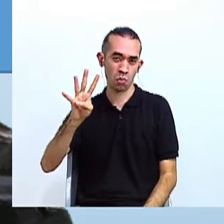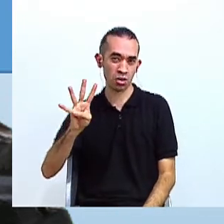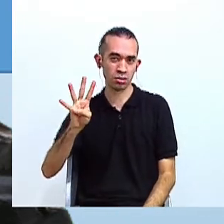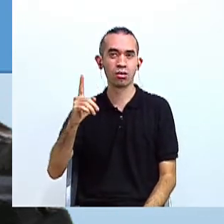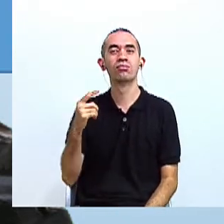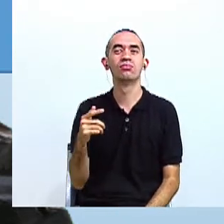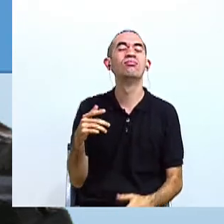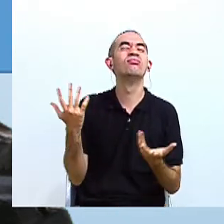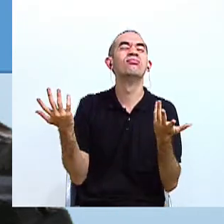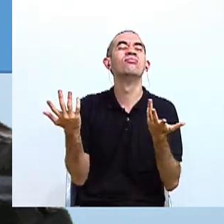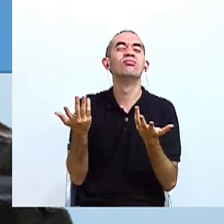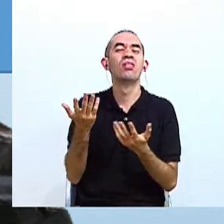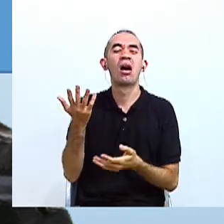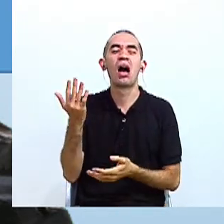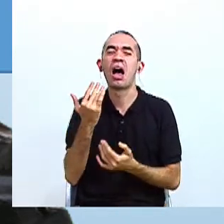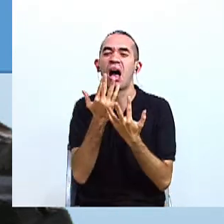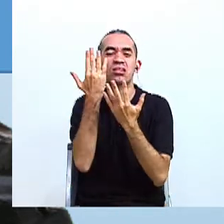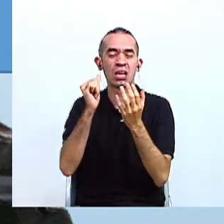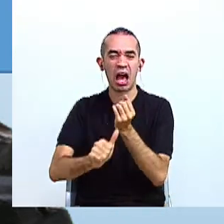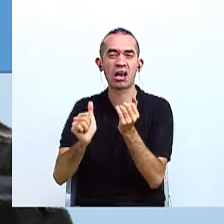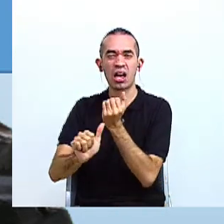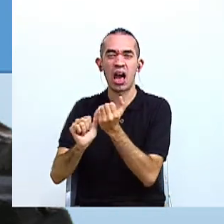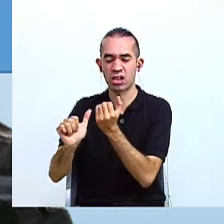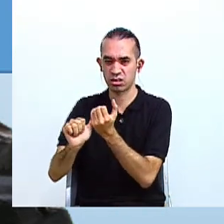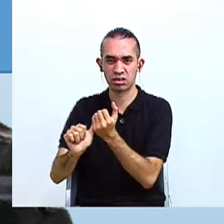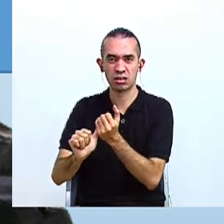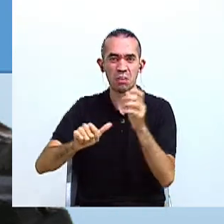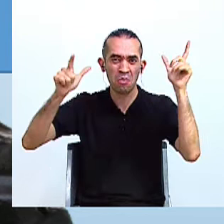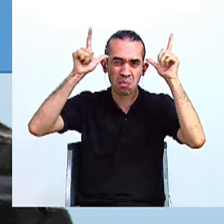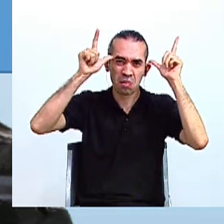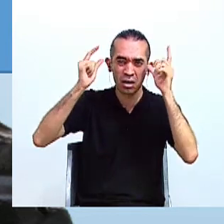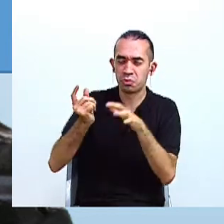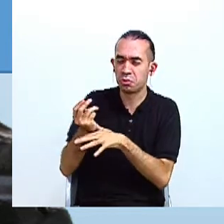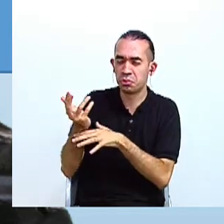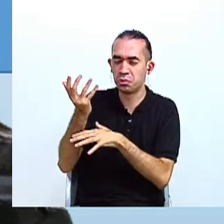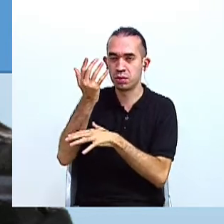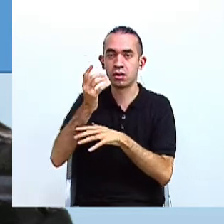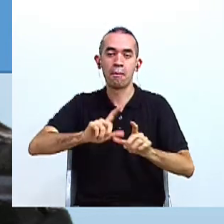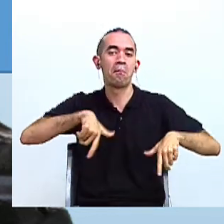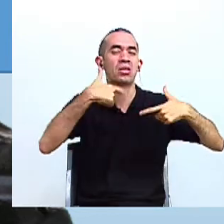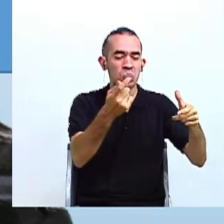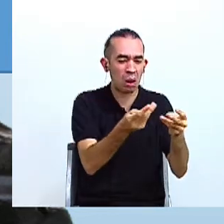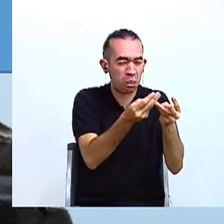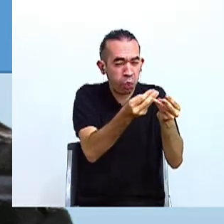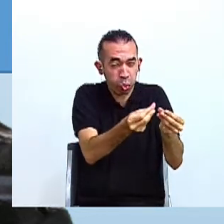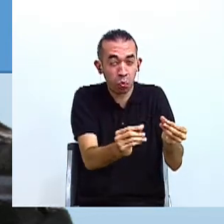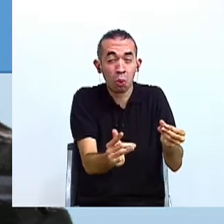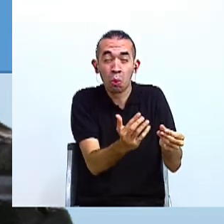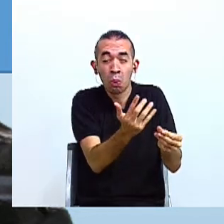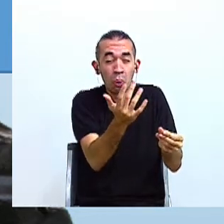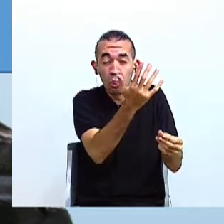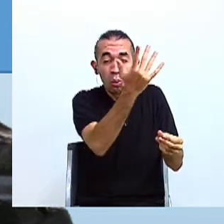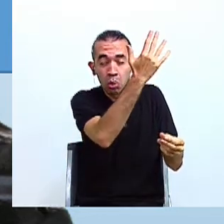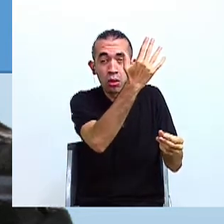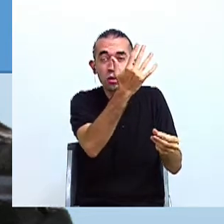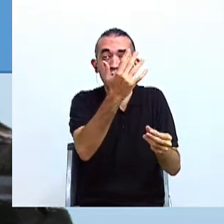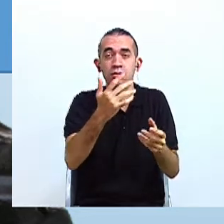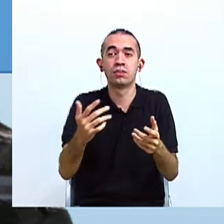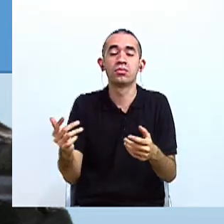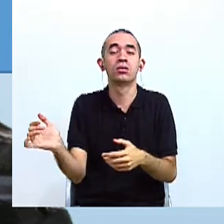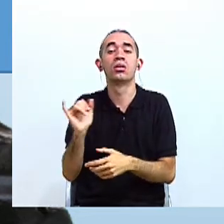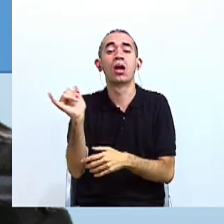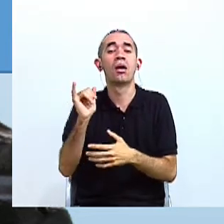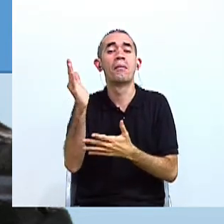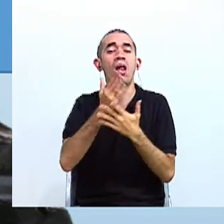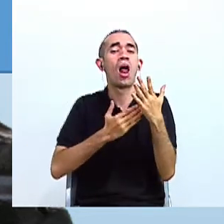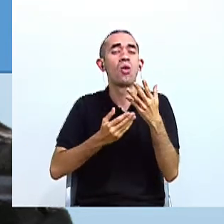lugar, procedente del estiércol, del ganado, de los desechos, de los residuos, de la emanación de